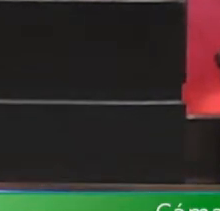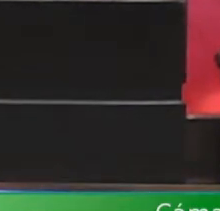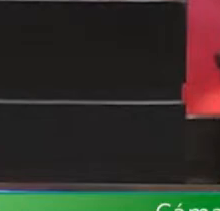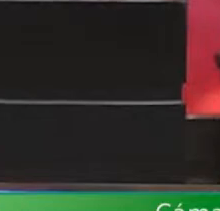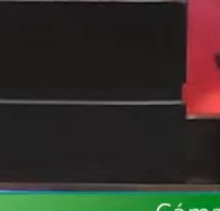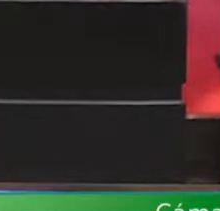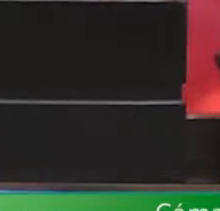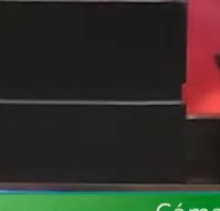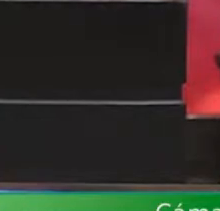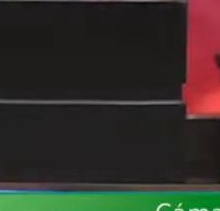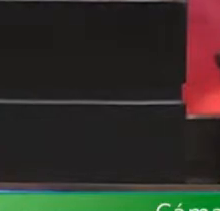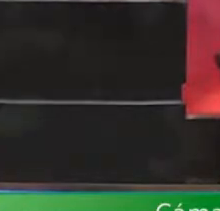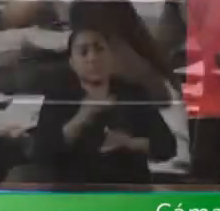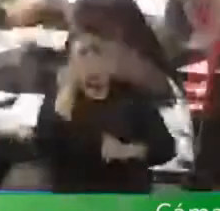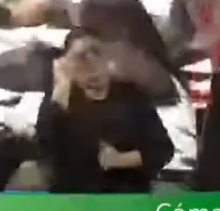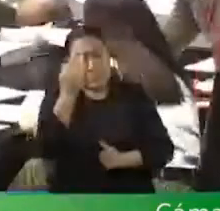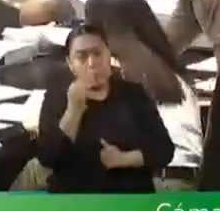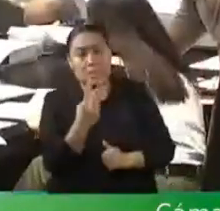3 minutos.